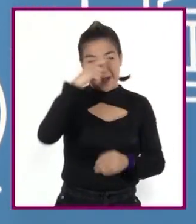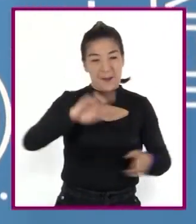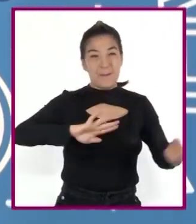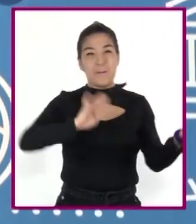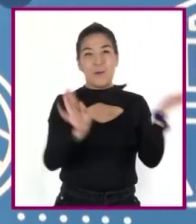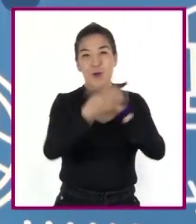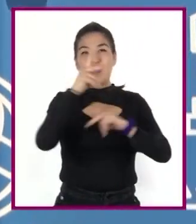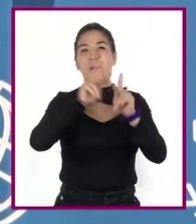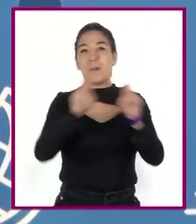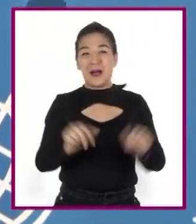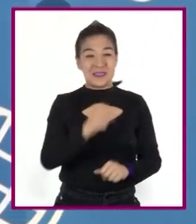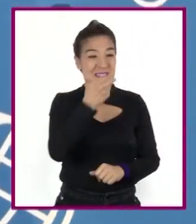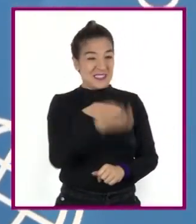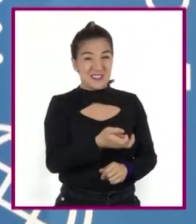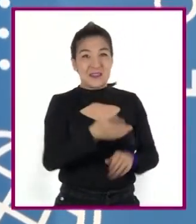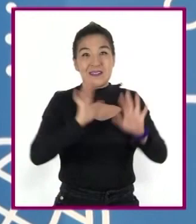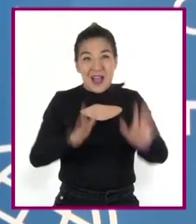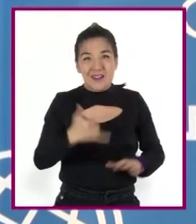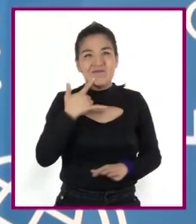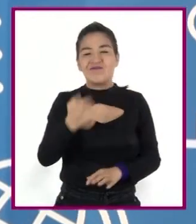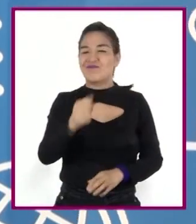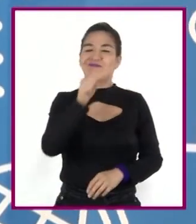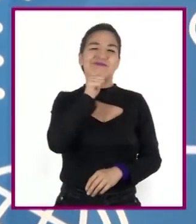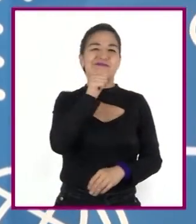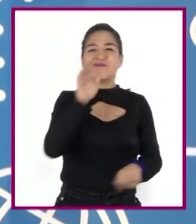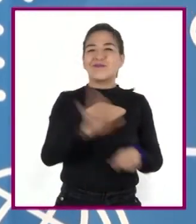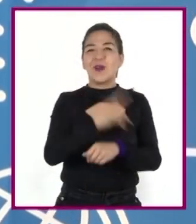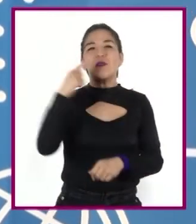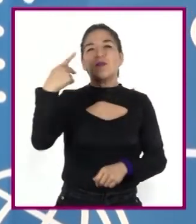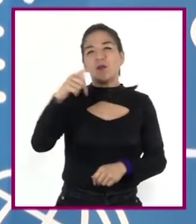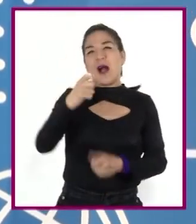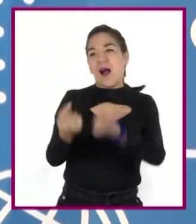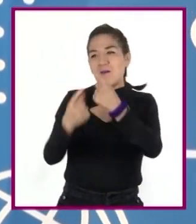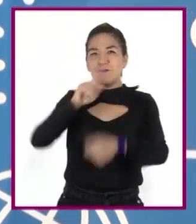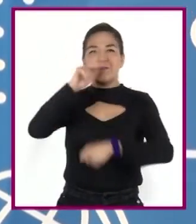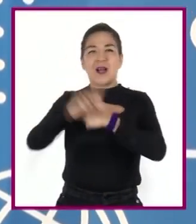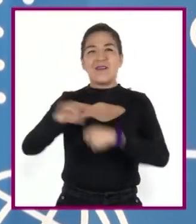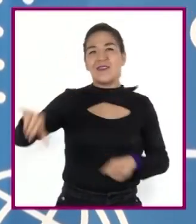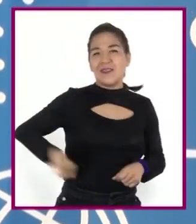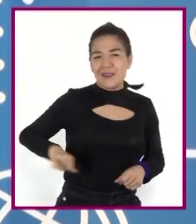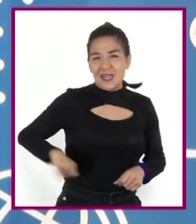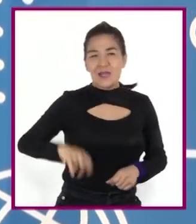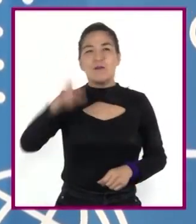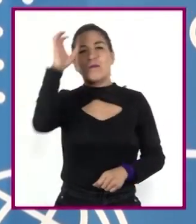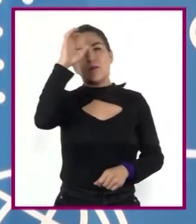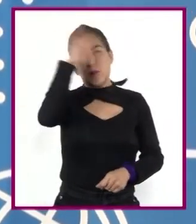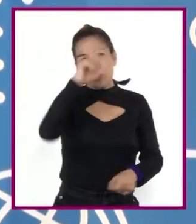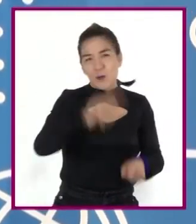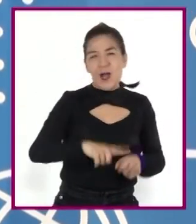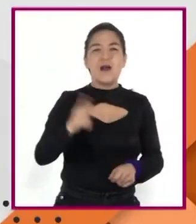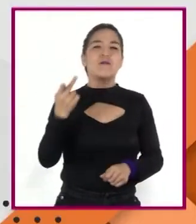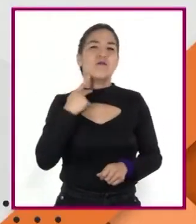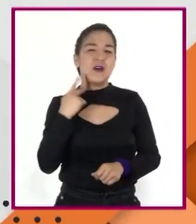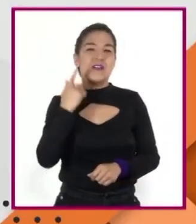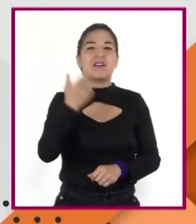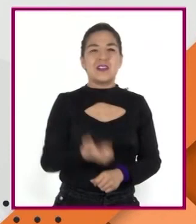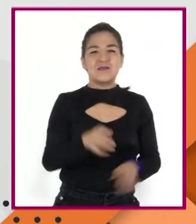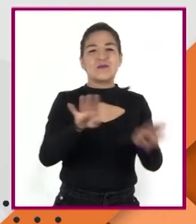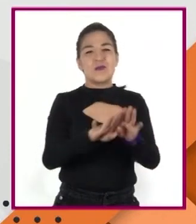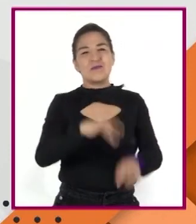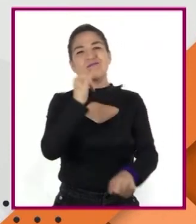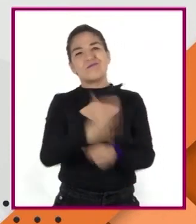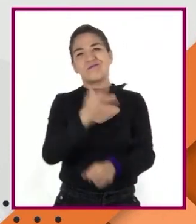no se ha logrado debido a que intereses políticos, económicos y hasta culturales lo han impedido.